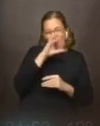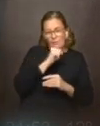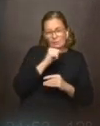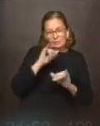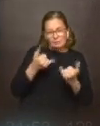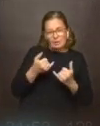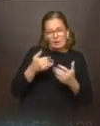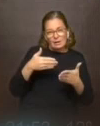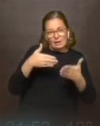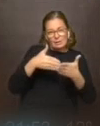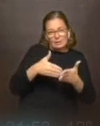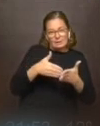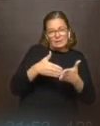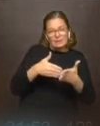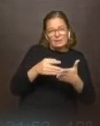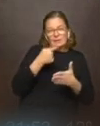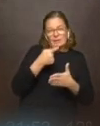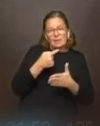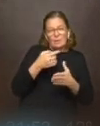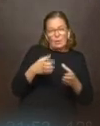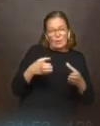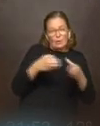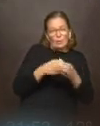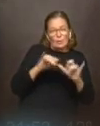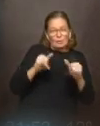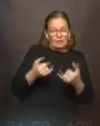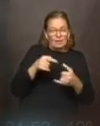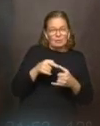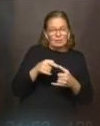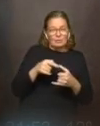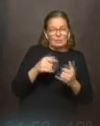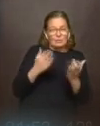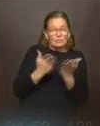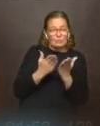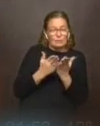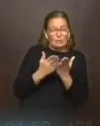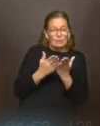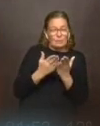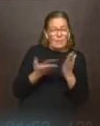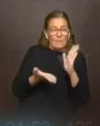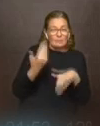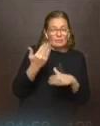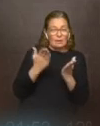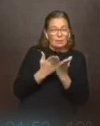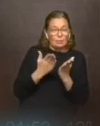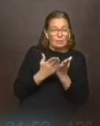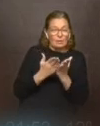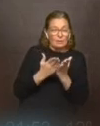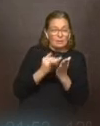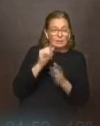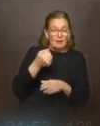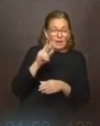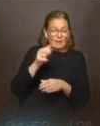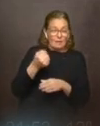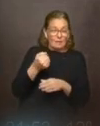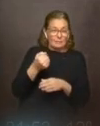pasó los límites de, digamos, de agremiación, ya esto es a nivel estudiante, somos la mayoría de los estudiantes de IABA